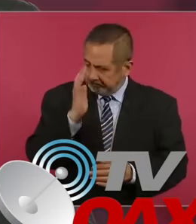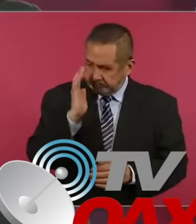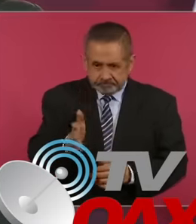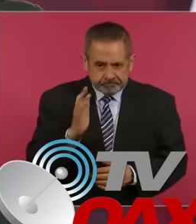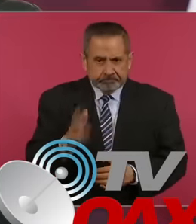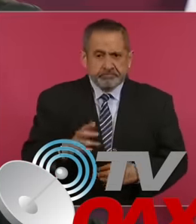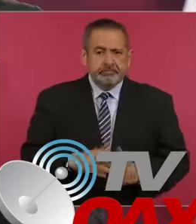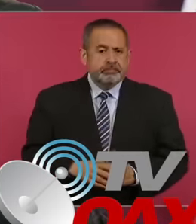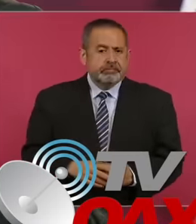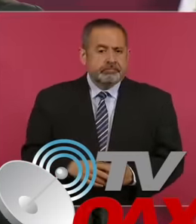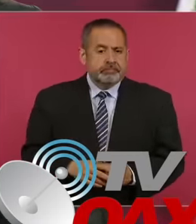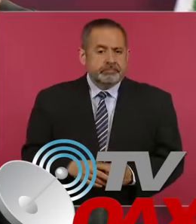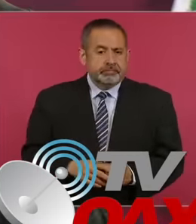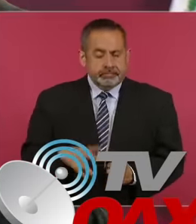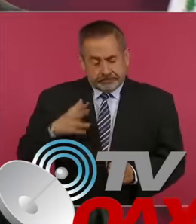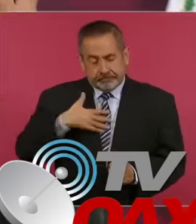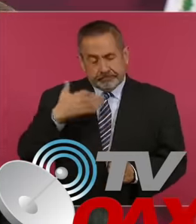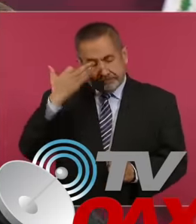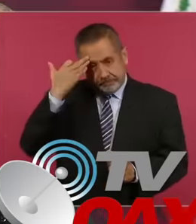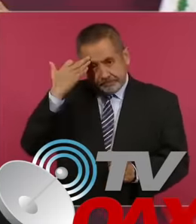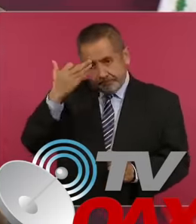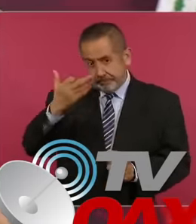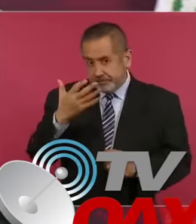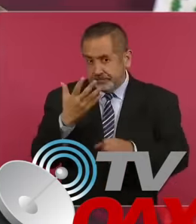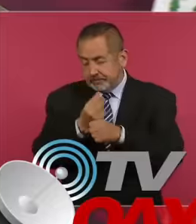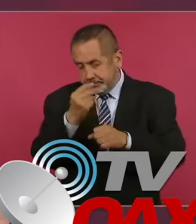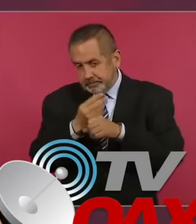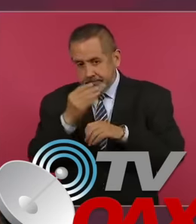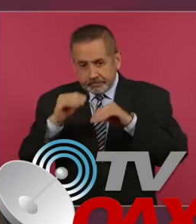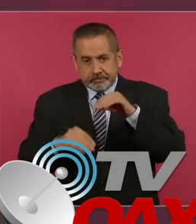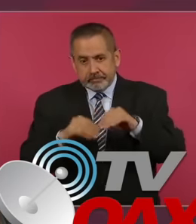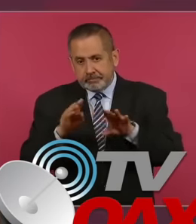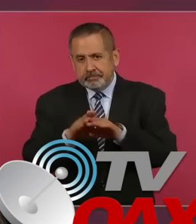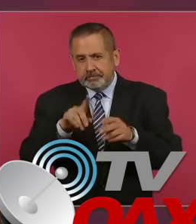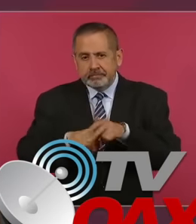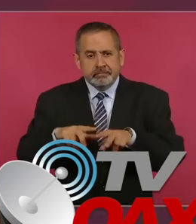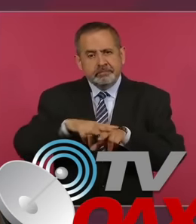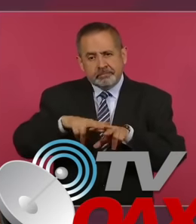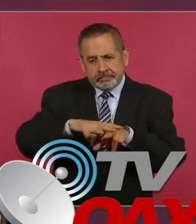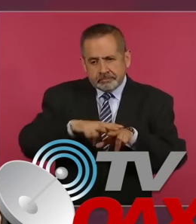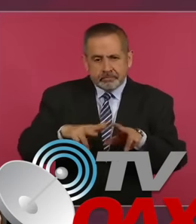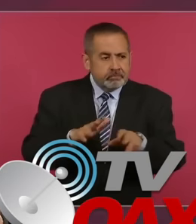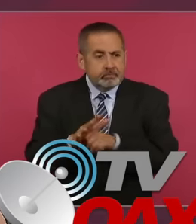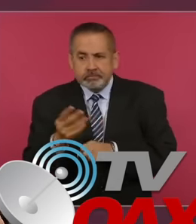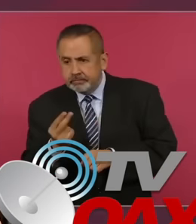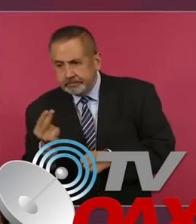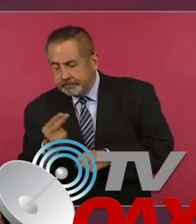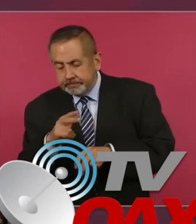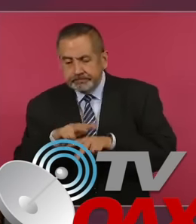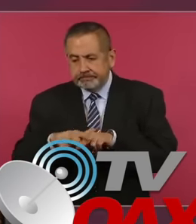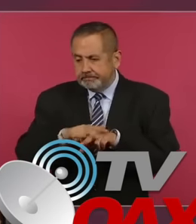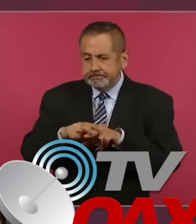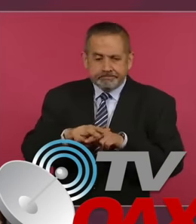Porque va a llevar tiempo construir los trenes que se requieren.